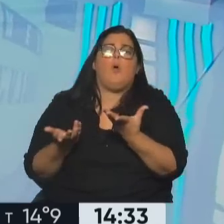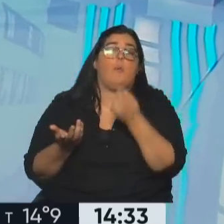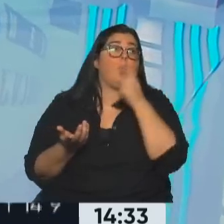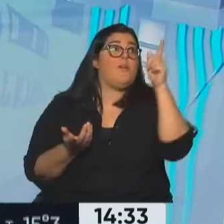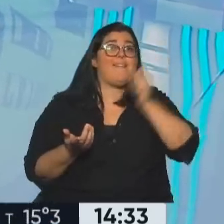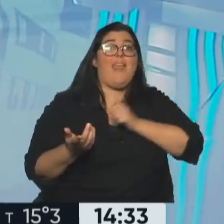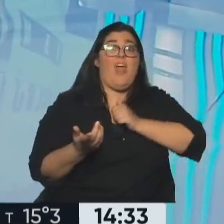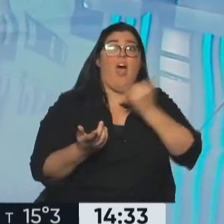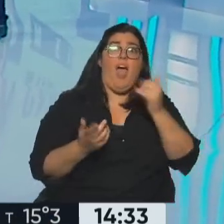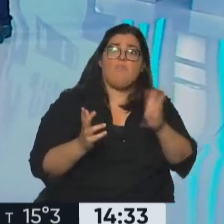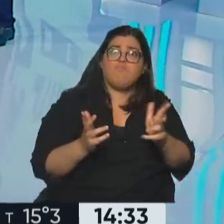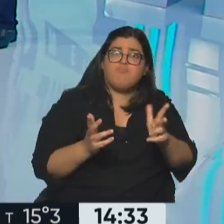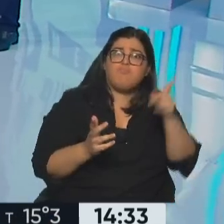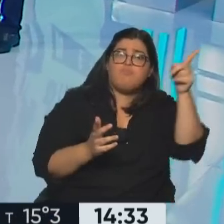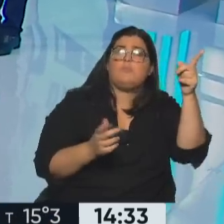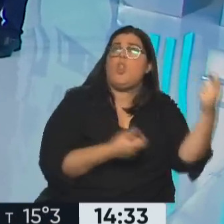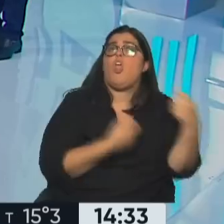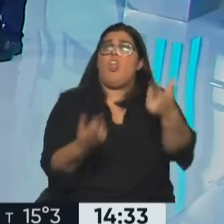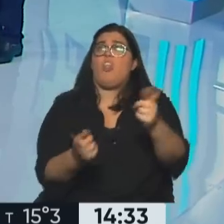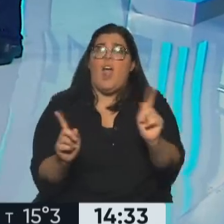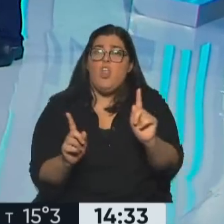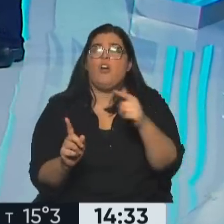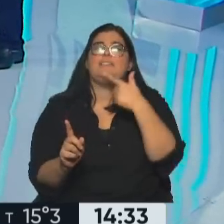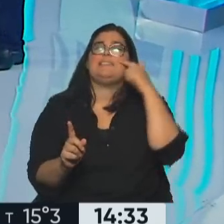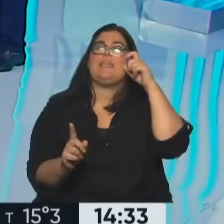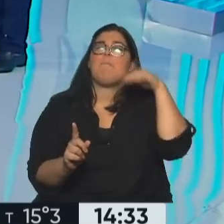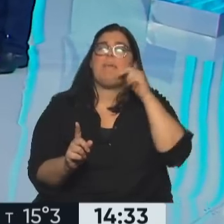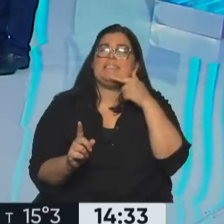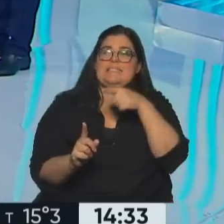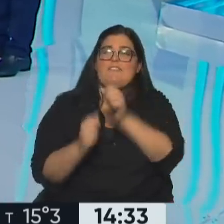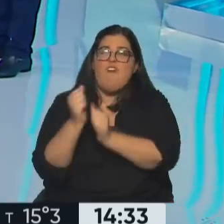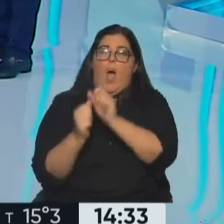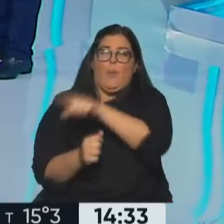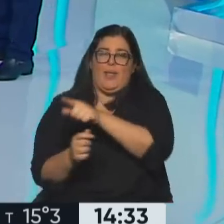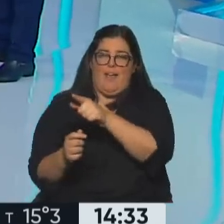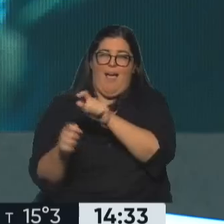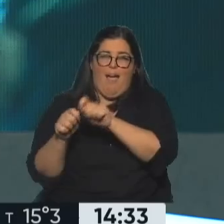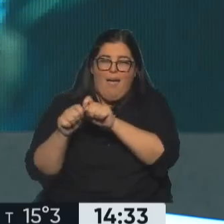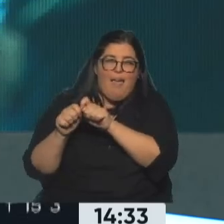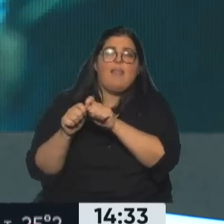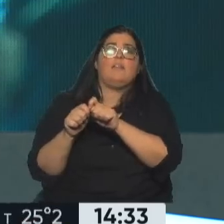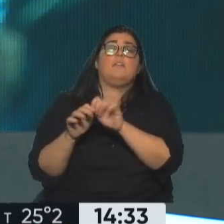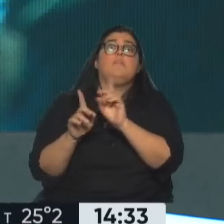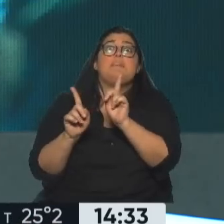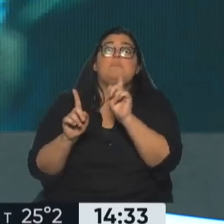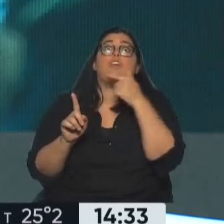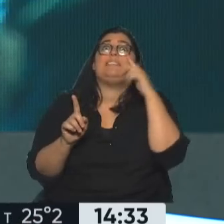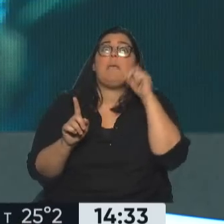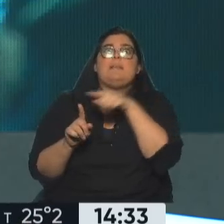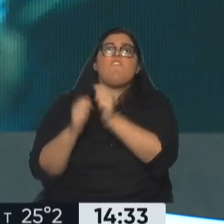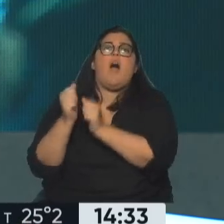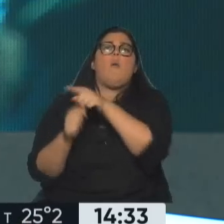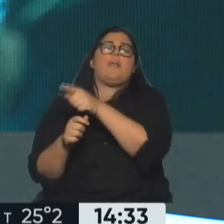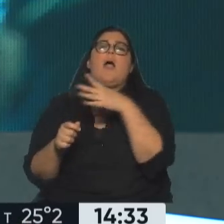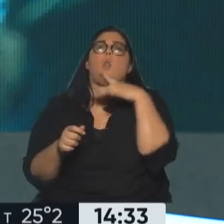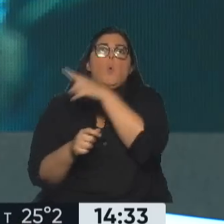tiene esa turbina que no la entrega a Siemens, que es la fabricante, precisamente porque se trata de una empresa rusa por las sanciones. Alemania